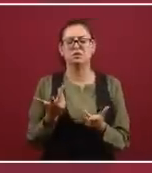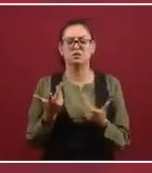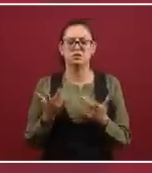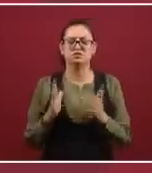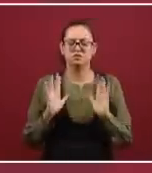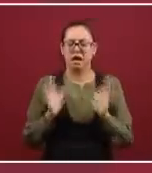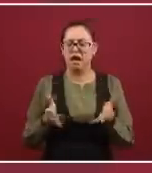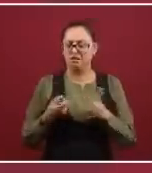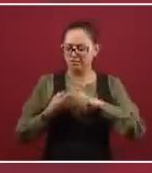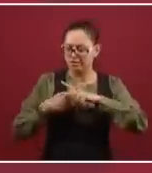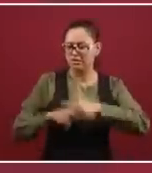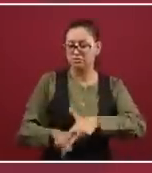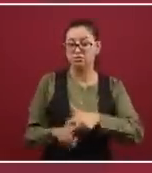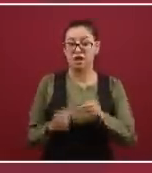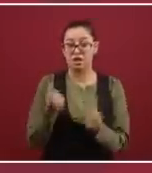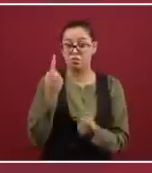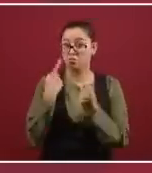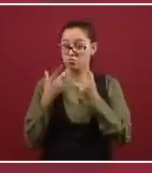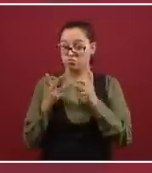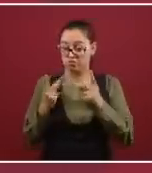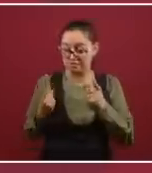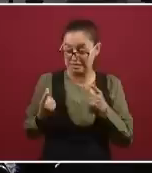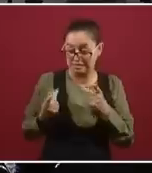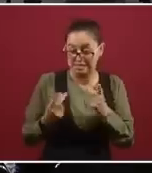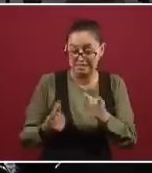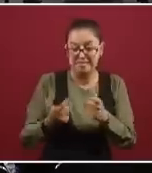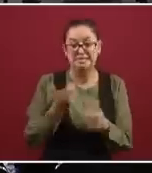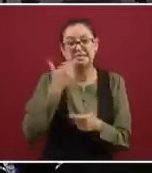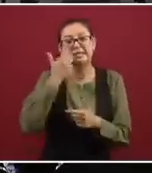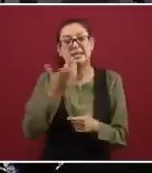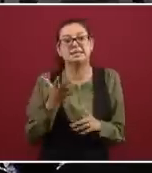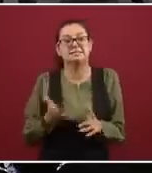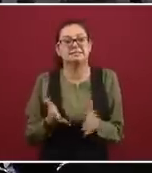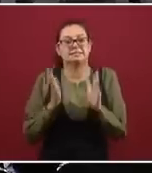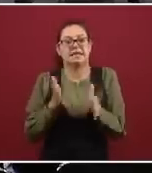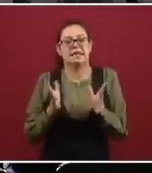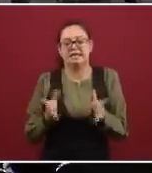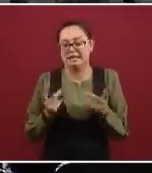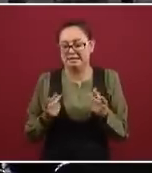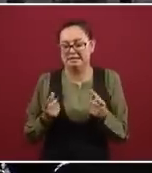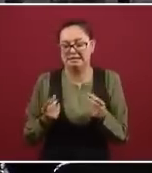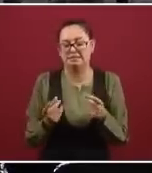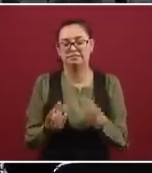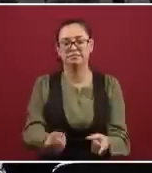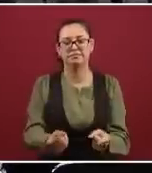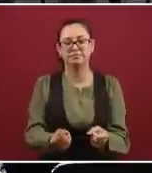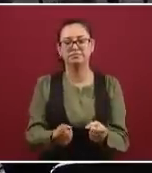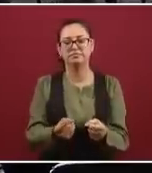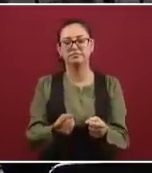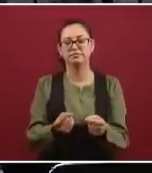apresurando porque ya quieren que